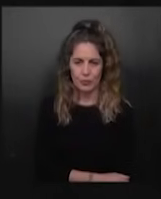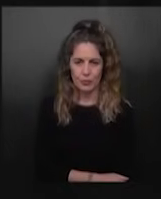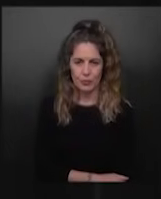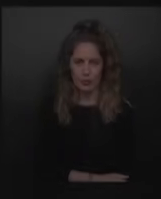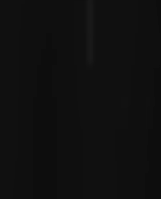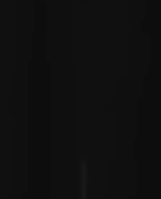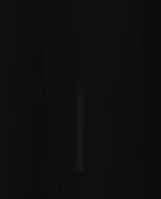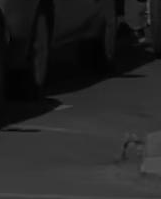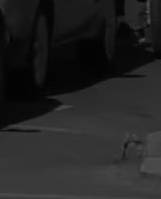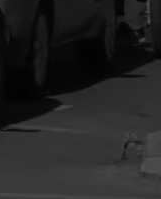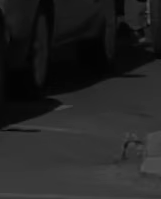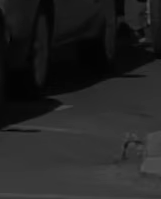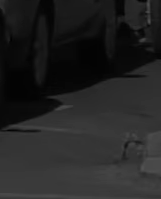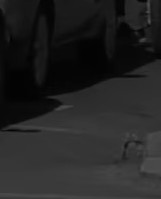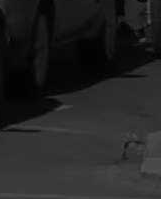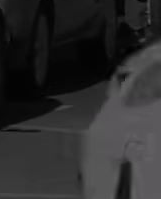un